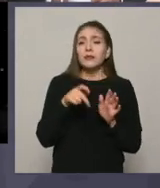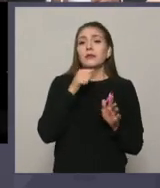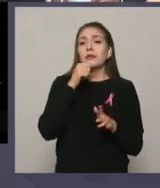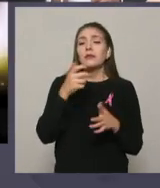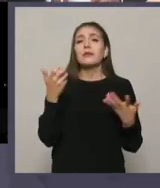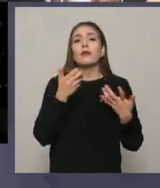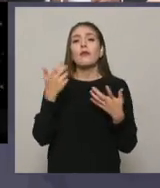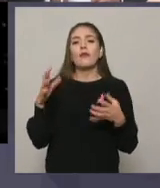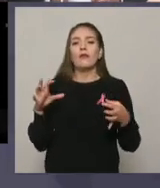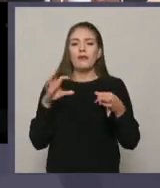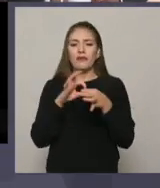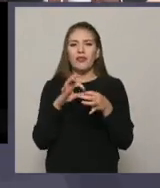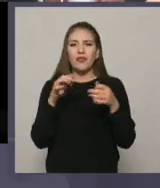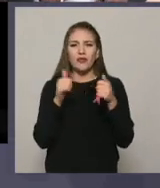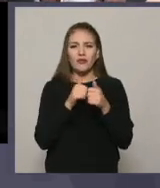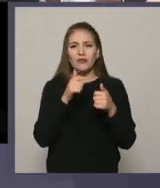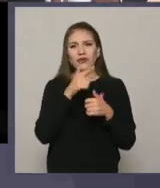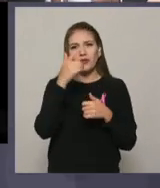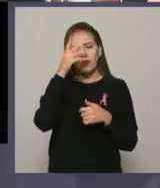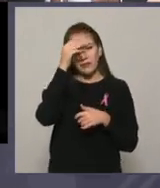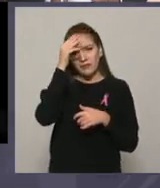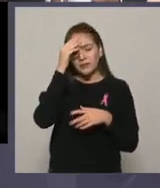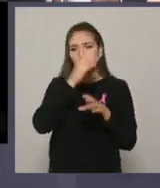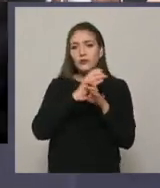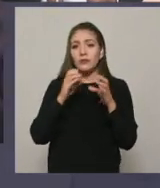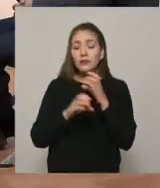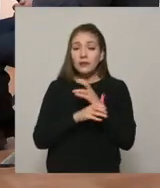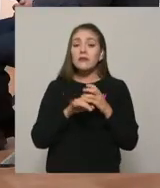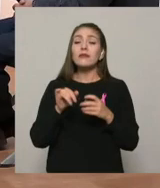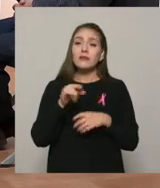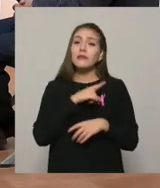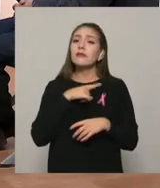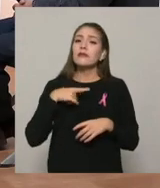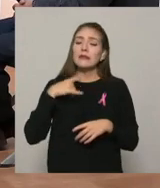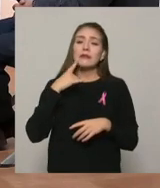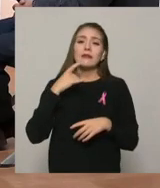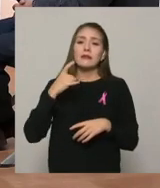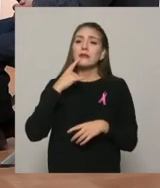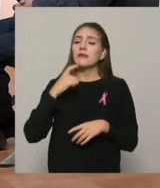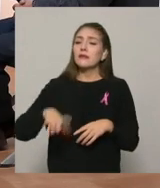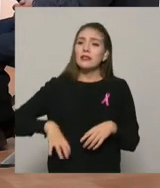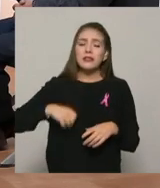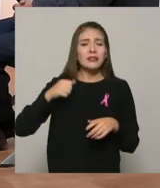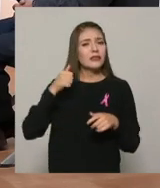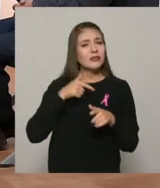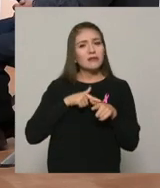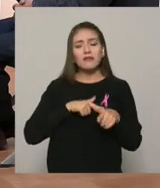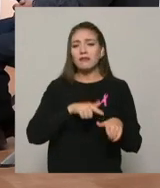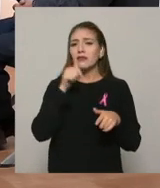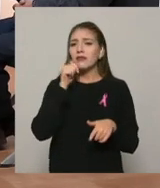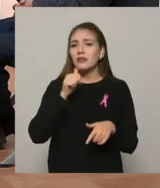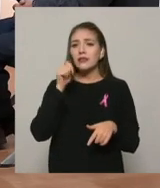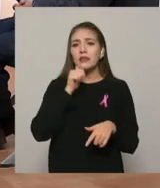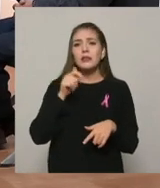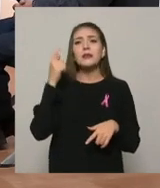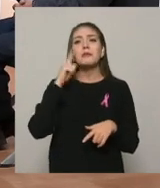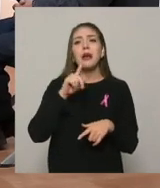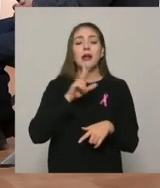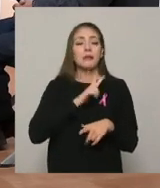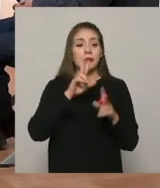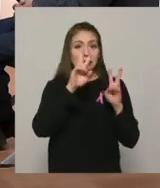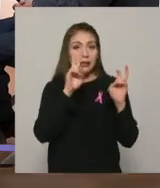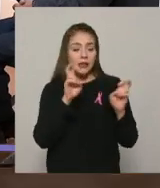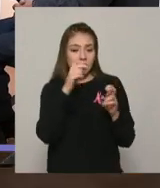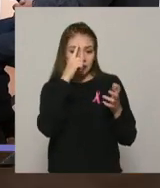el conocimiento, sí tenemos que enfrentar una lucha cotidiana para tratar de meter nuestros temas que